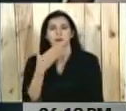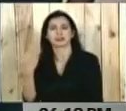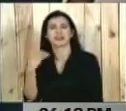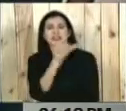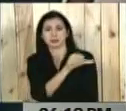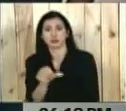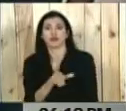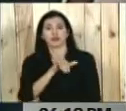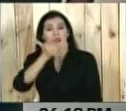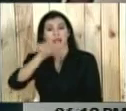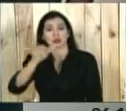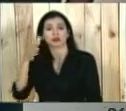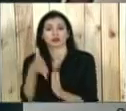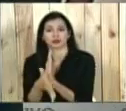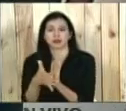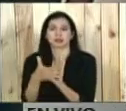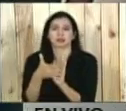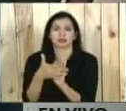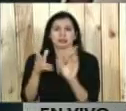semana.